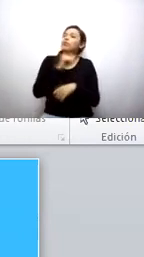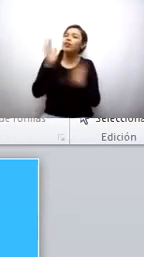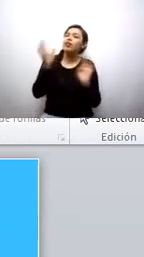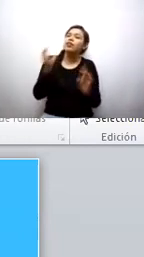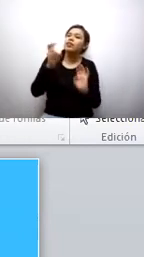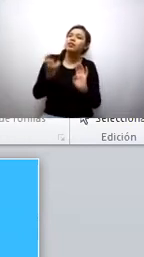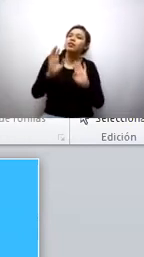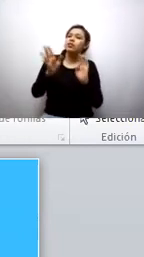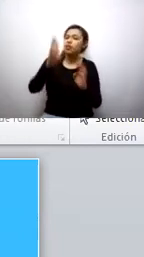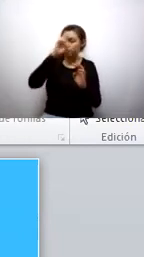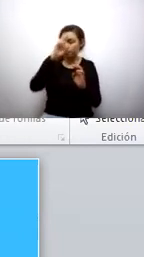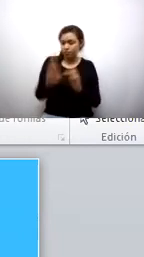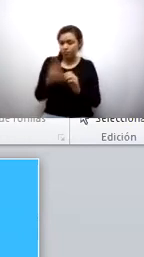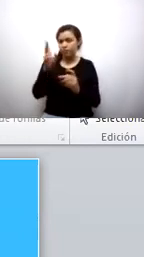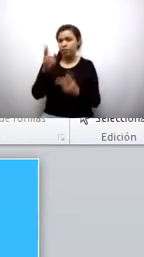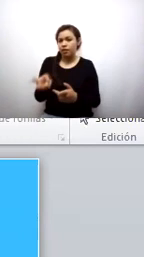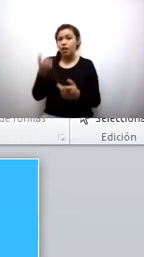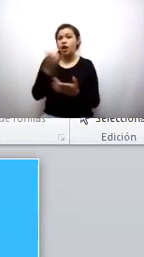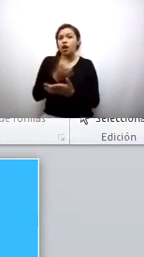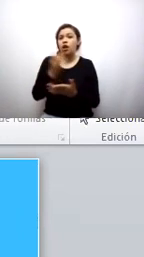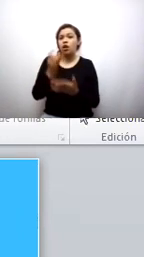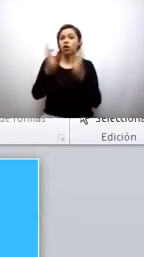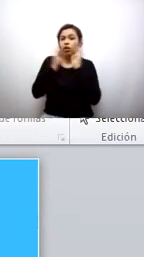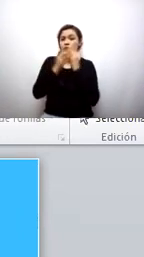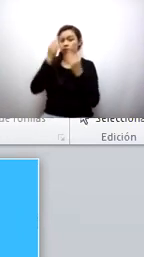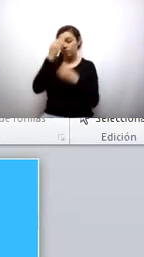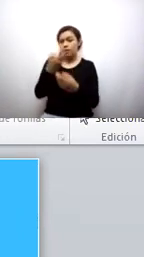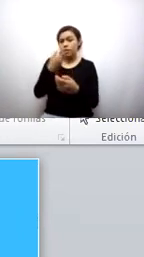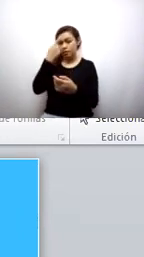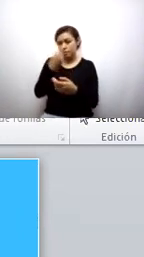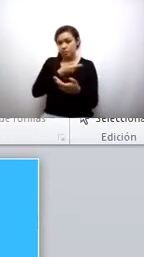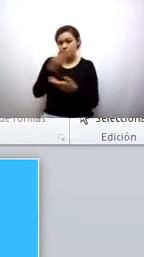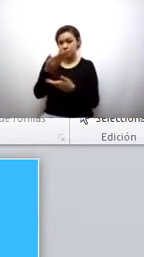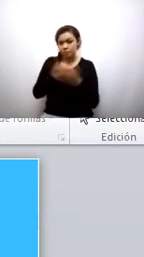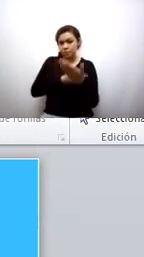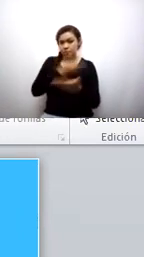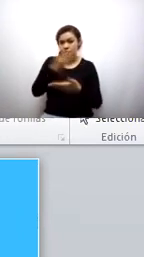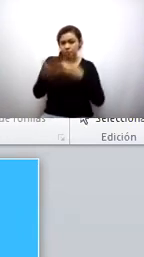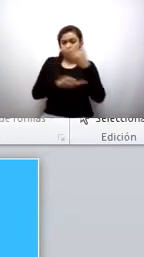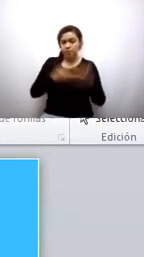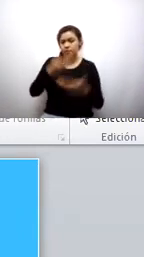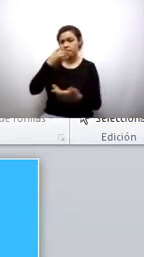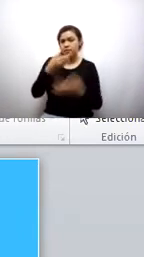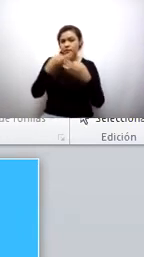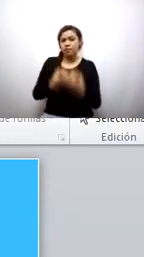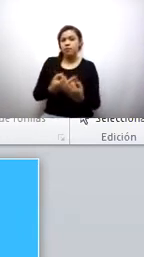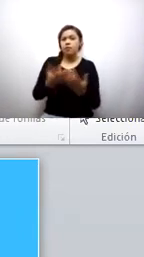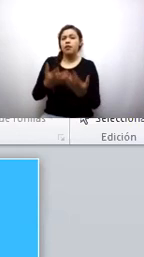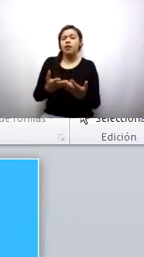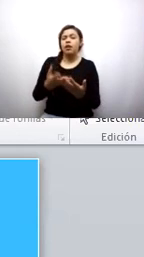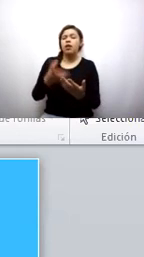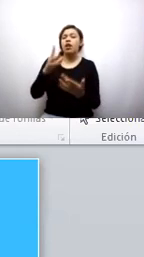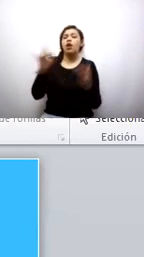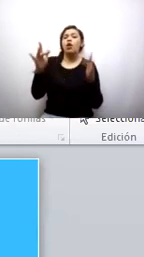tengamos cerca. Entonces, el único medio disponible, el único canal adecuado sería pues no perder